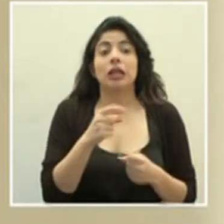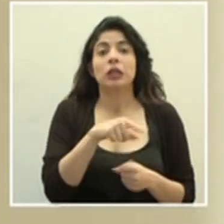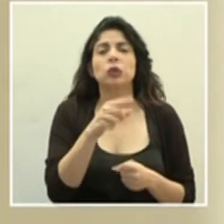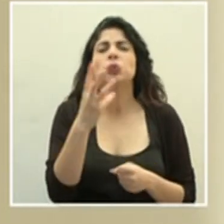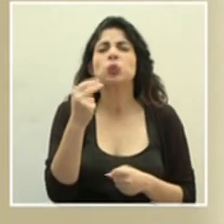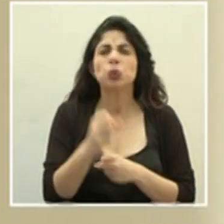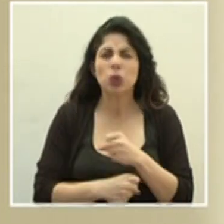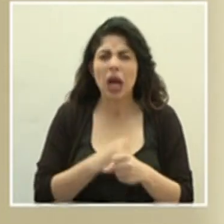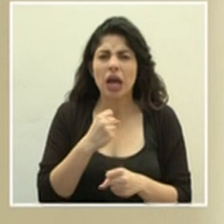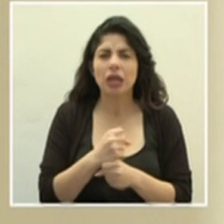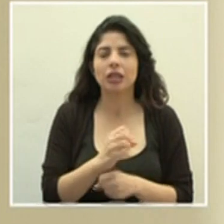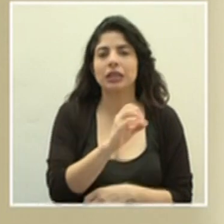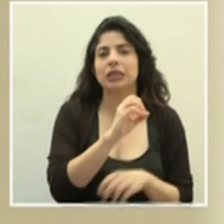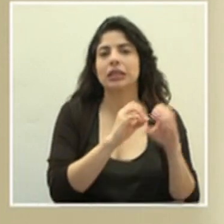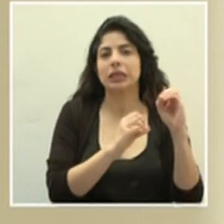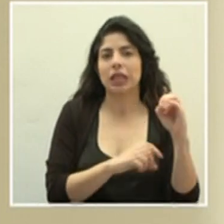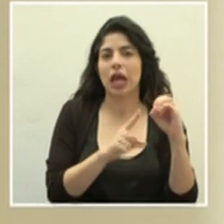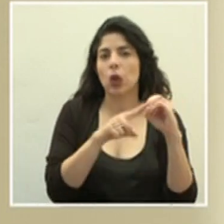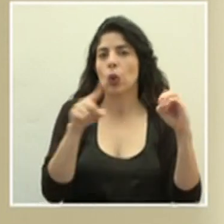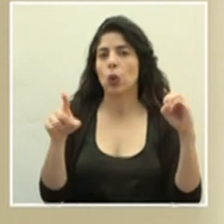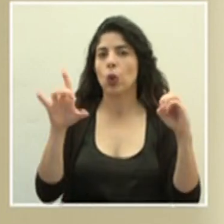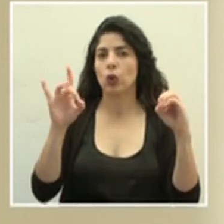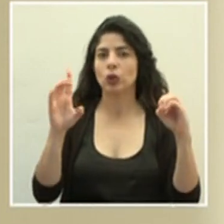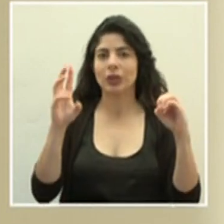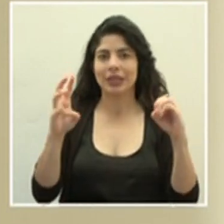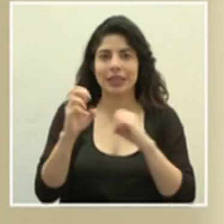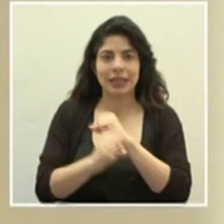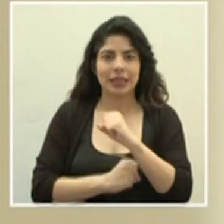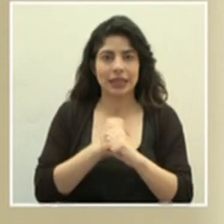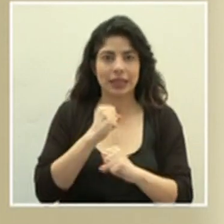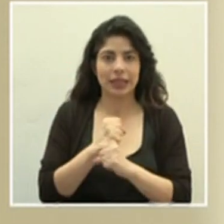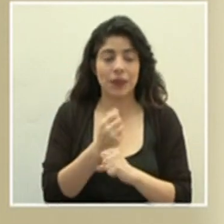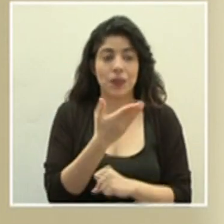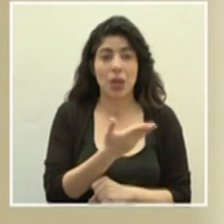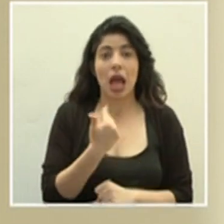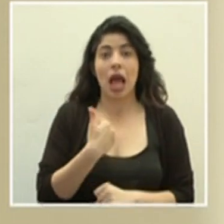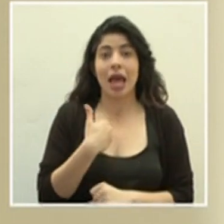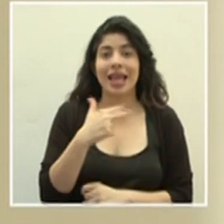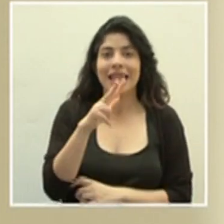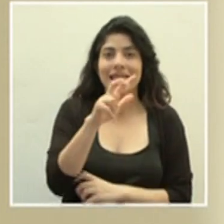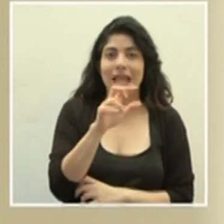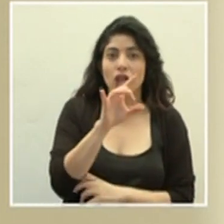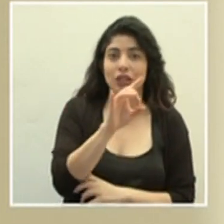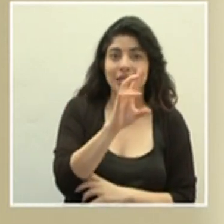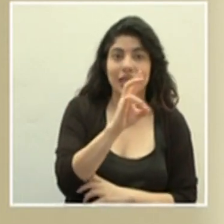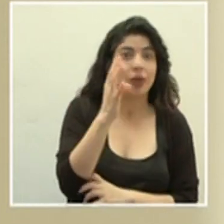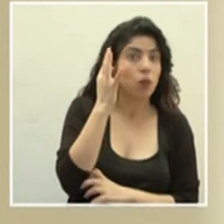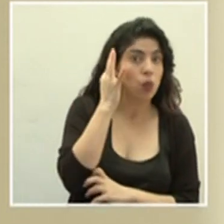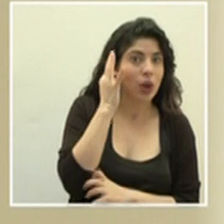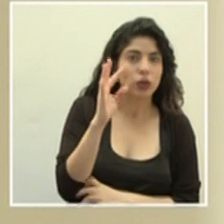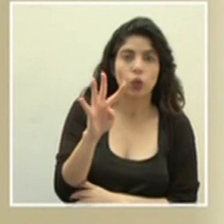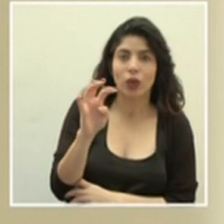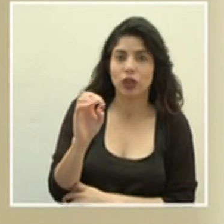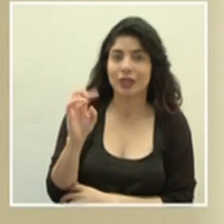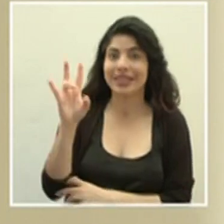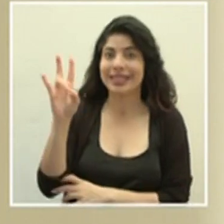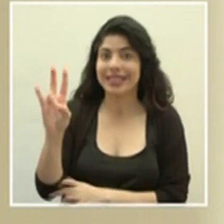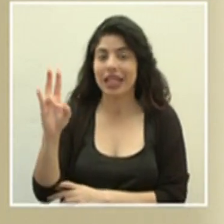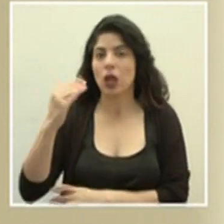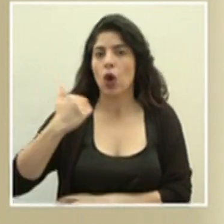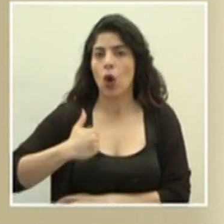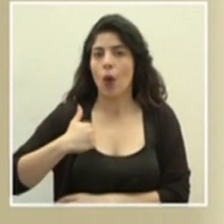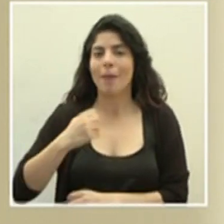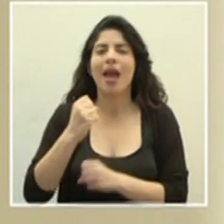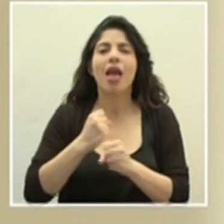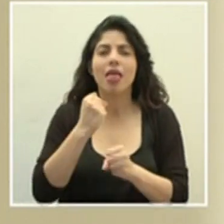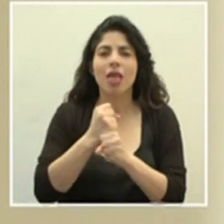un rango de edad que va desde los 0 hasta los 86 años. Tenemos acá 387 mujeres y 407 hombres. Por